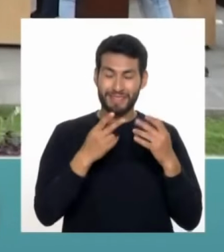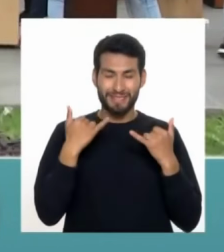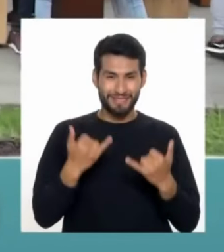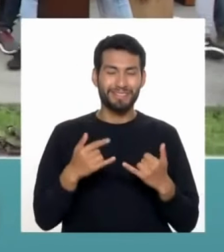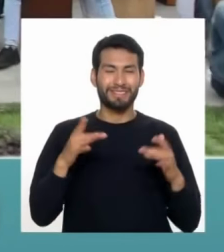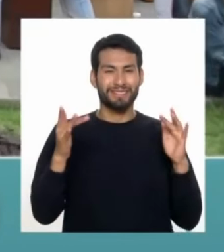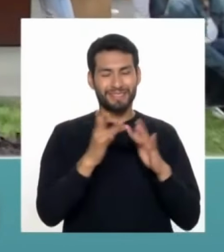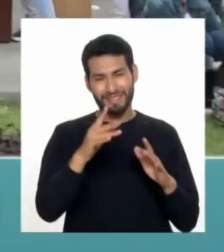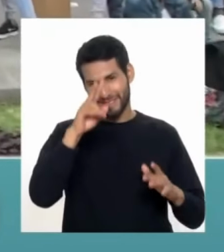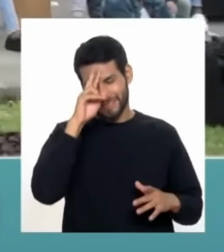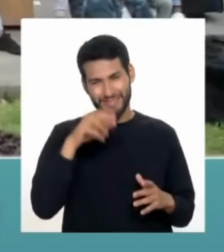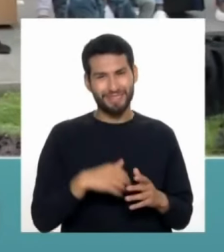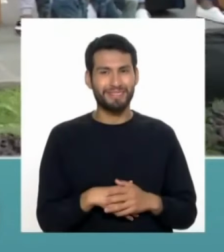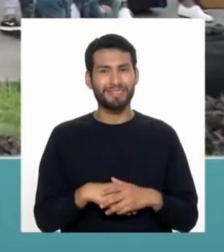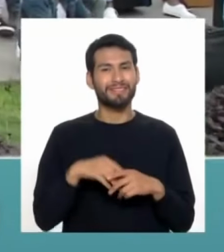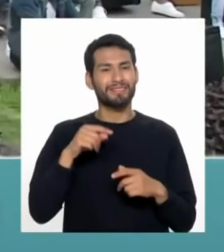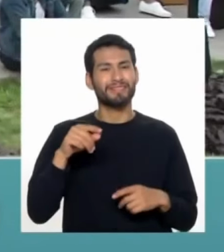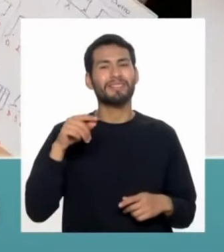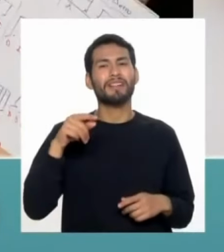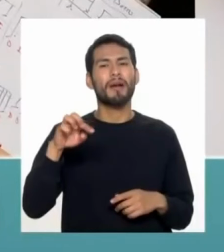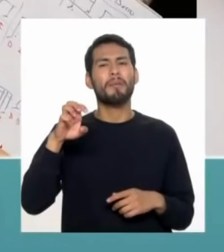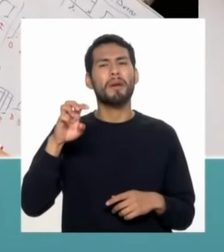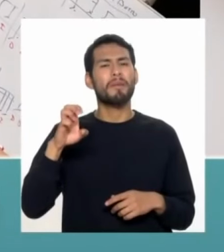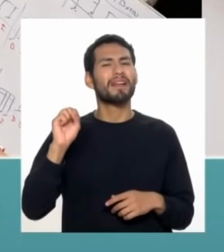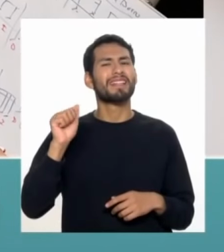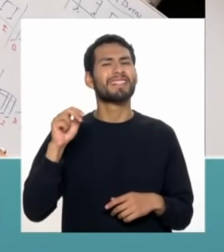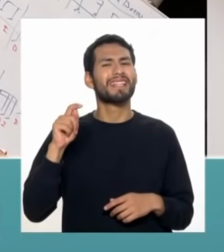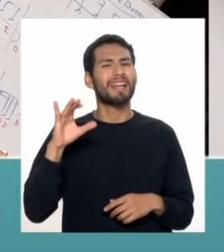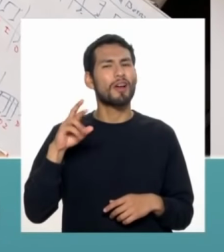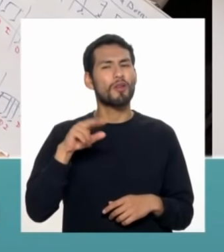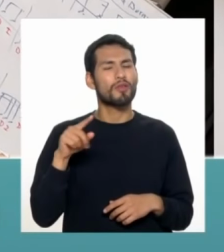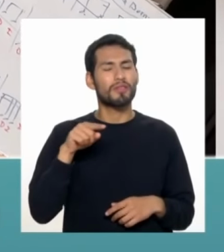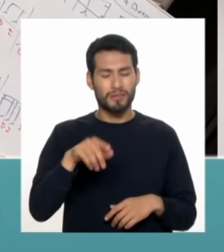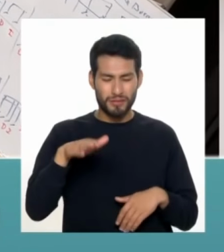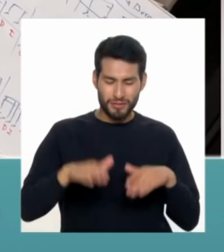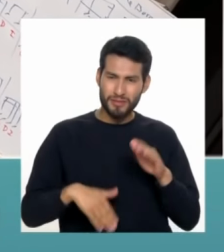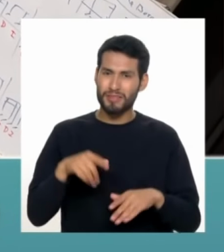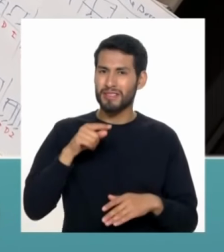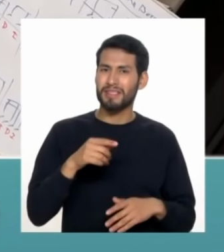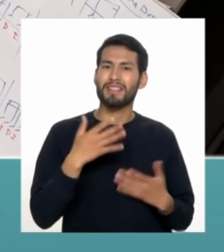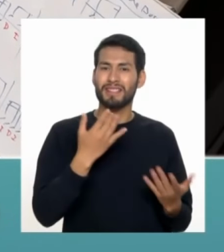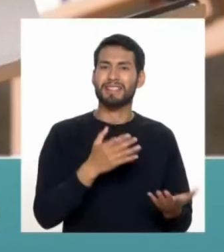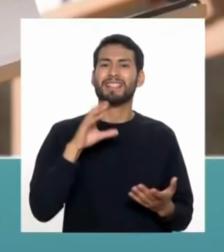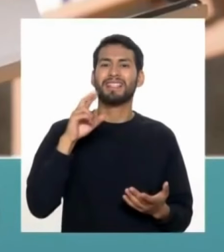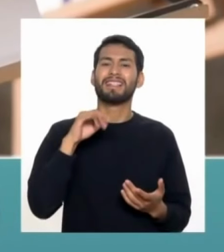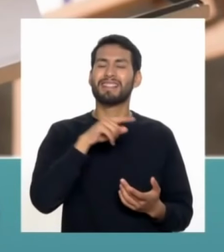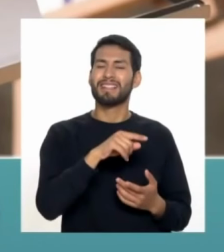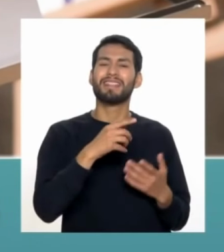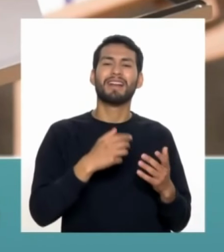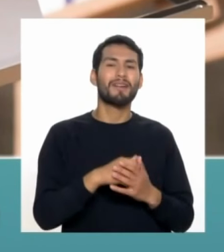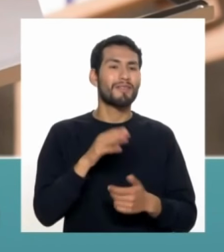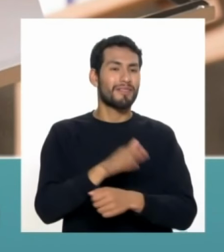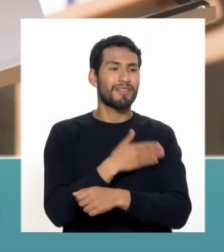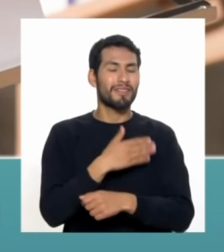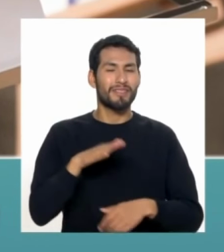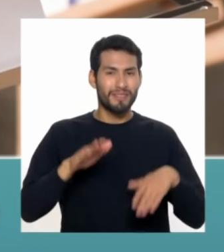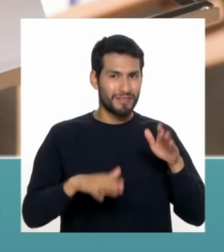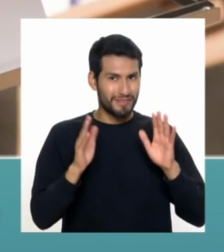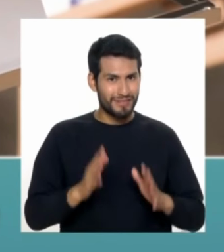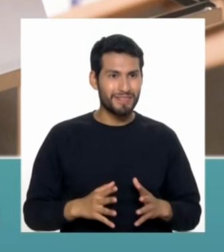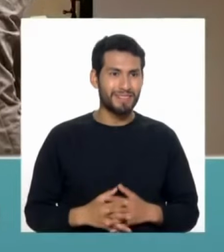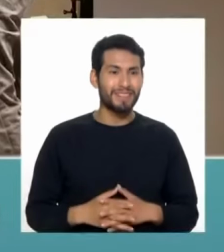aquí en Conecta Perú, Pepe Santa Cruz, quien es director de Cajoneate, y Cristian Bravo Medina, músico